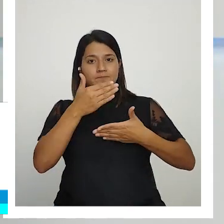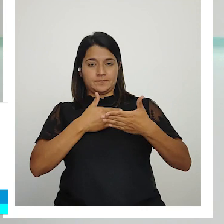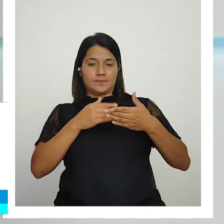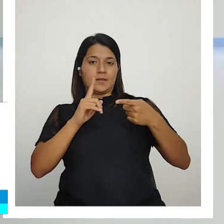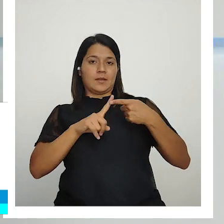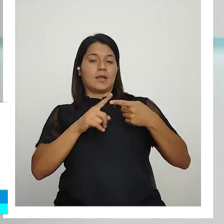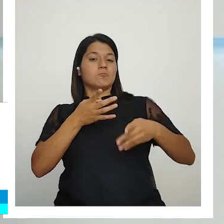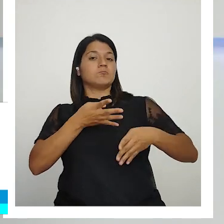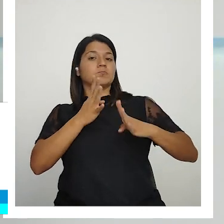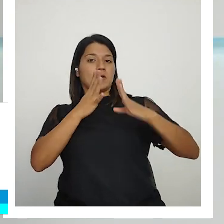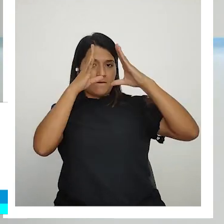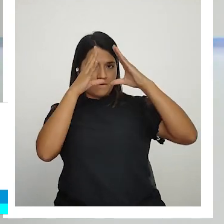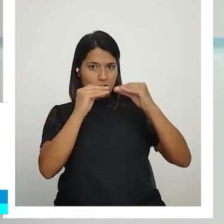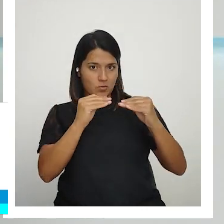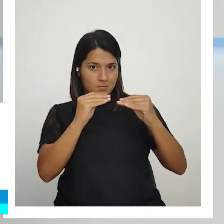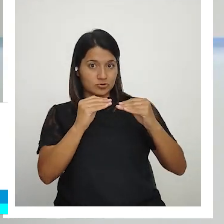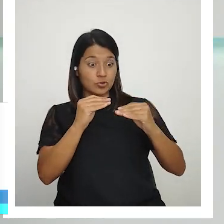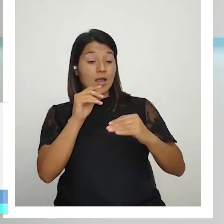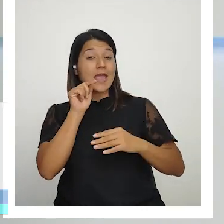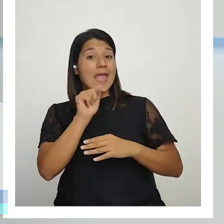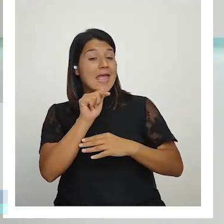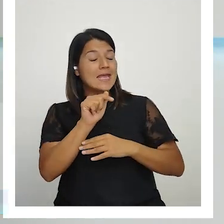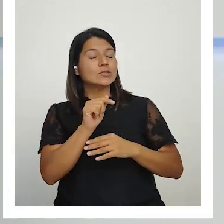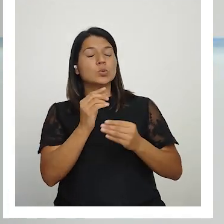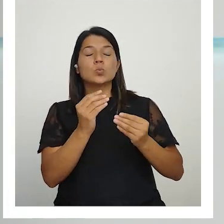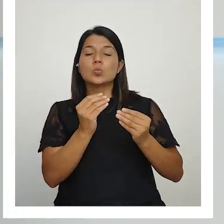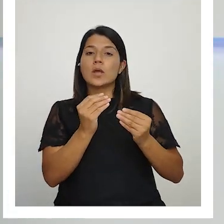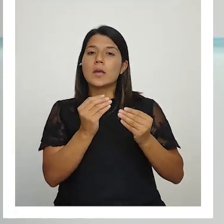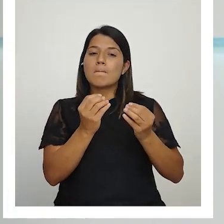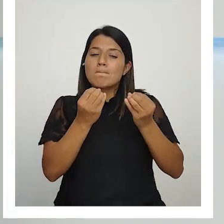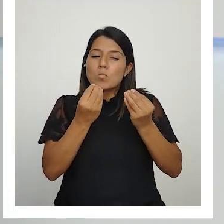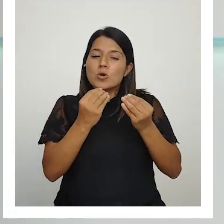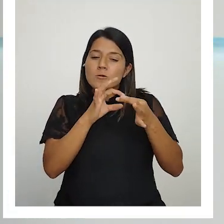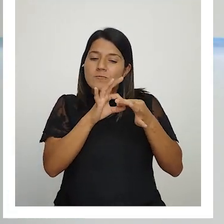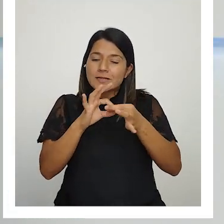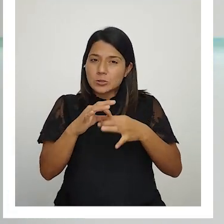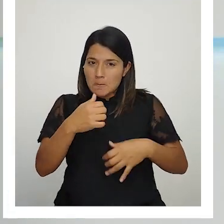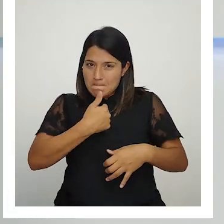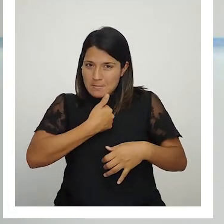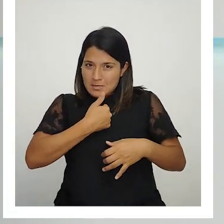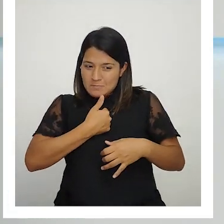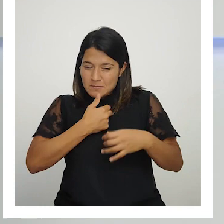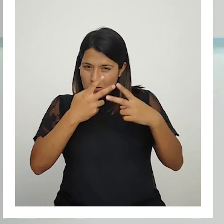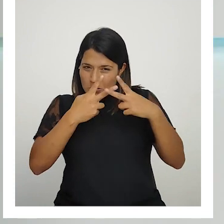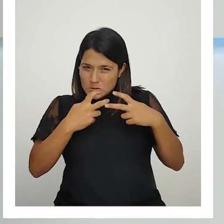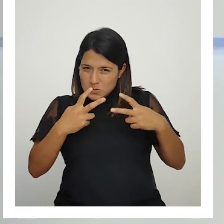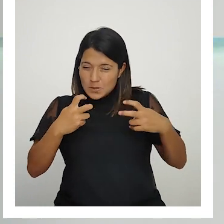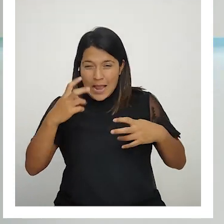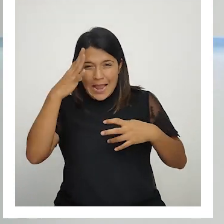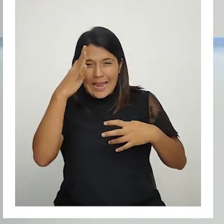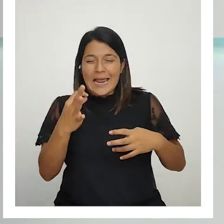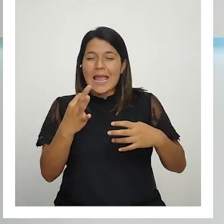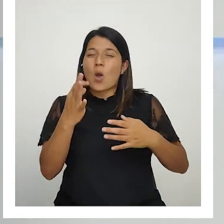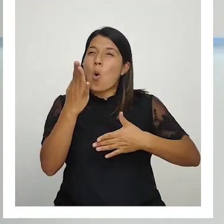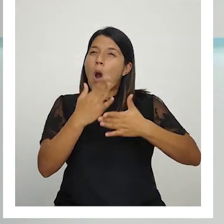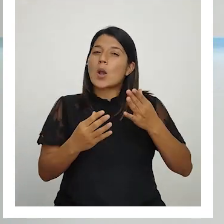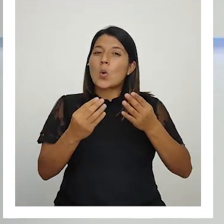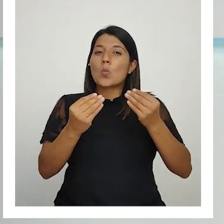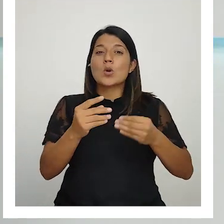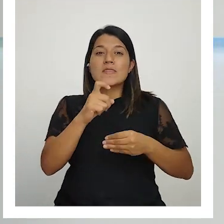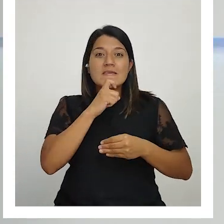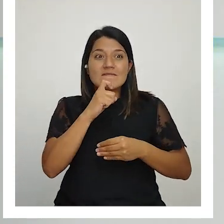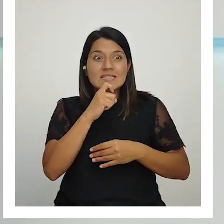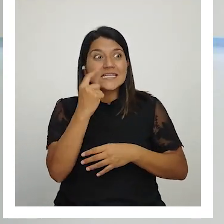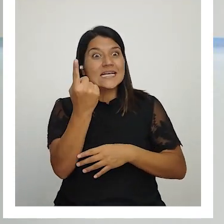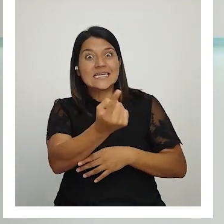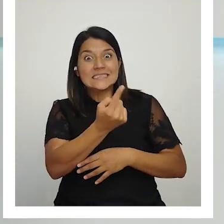parte de la aplicación. La aplicación es muy introspectiva. Creo que una de las cosas más difíciles que siempre me comentan